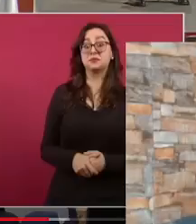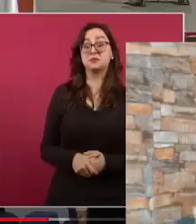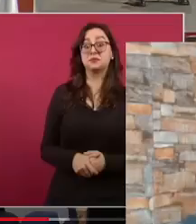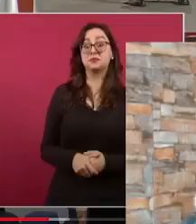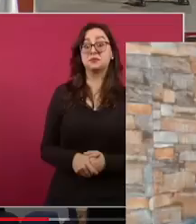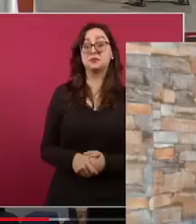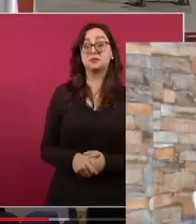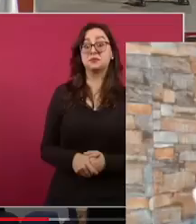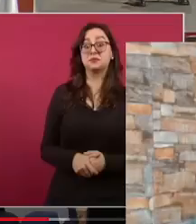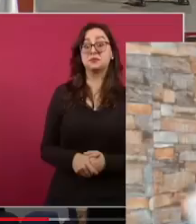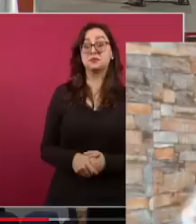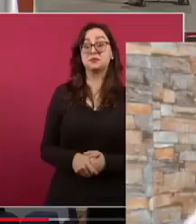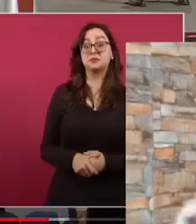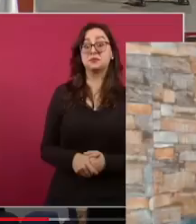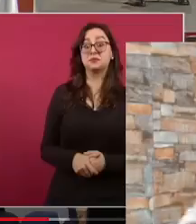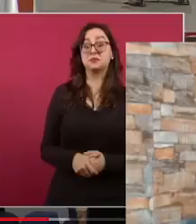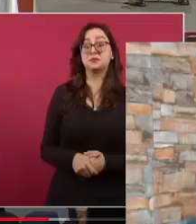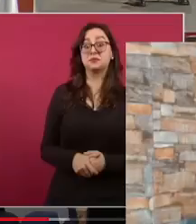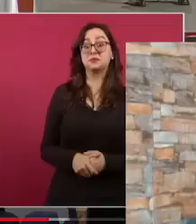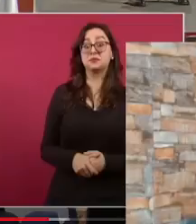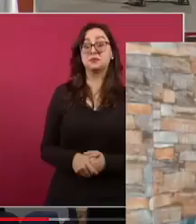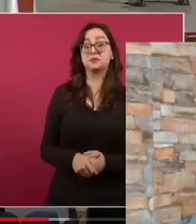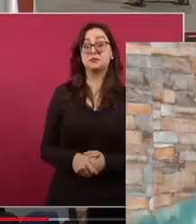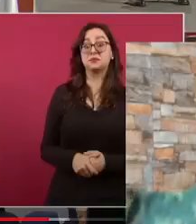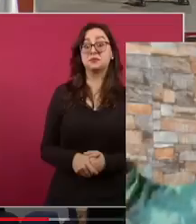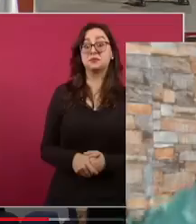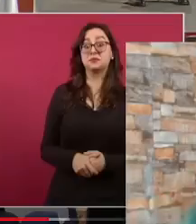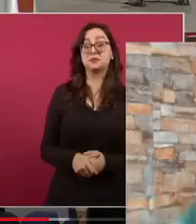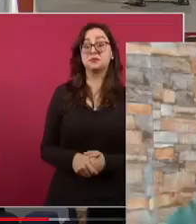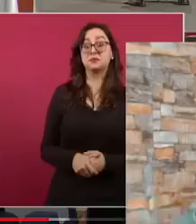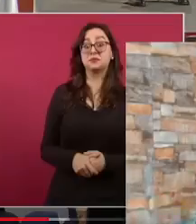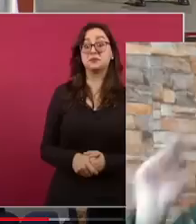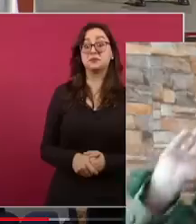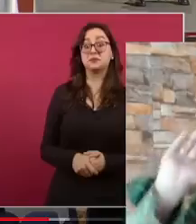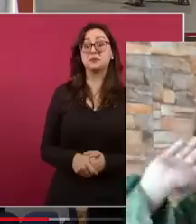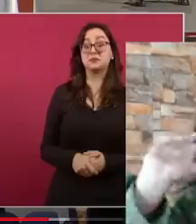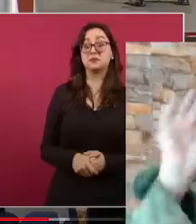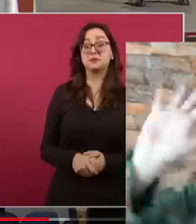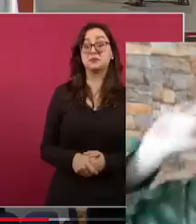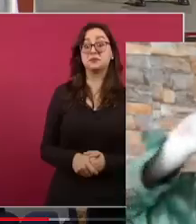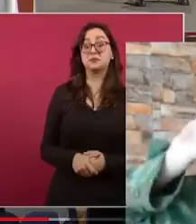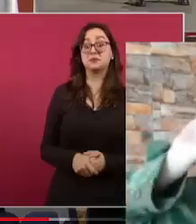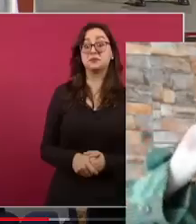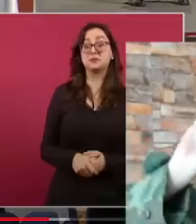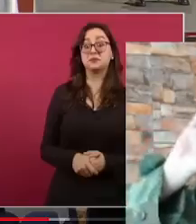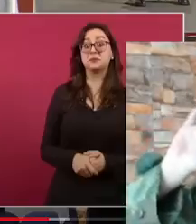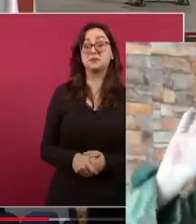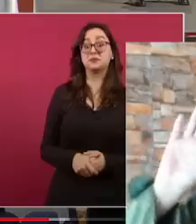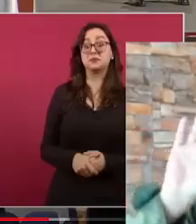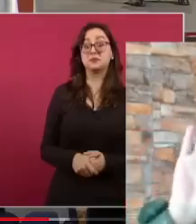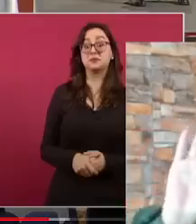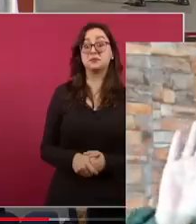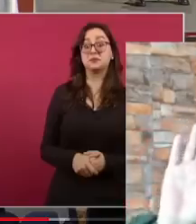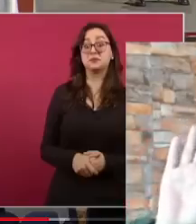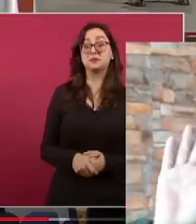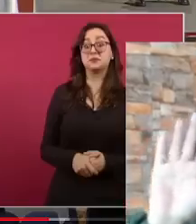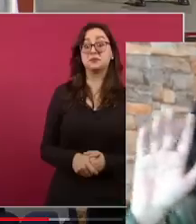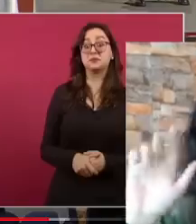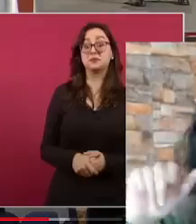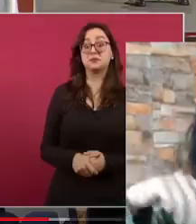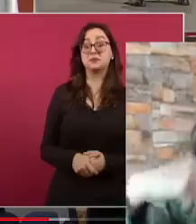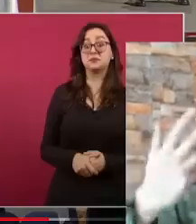un sueldo así base, 2 millones de pesos al mes, para mandar a la mierda a México. Es lo que yo cobro, por mandar a la mierda a